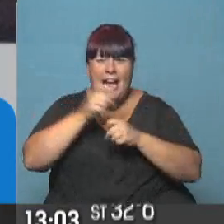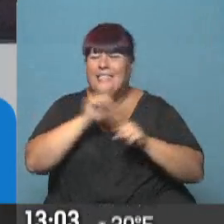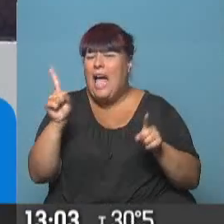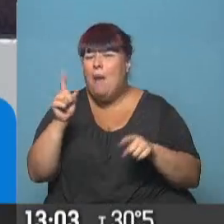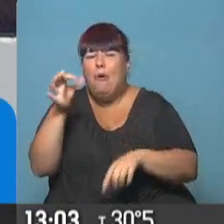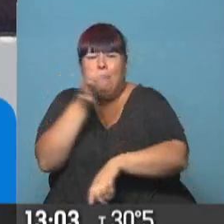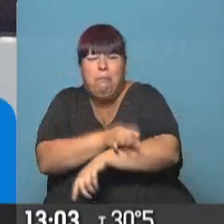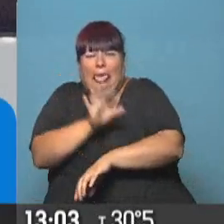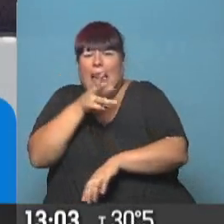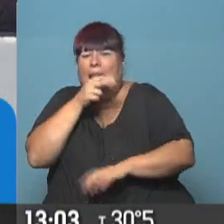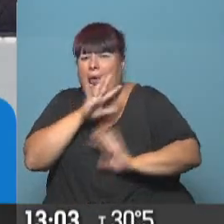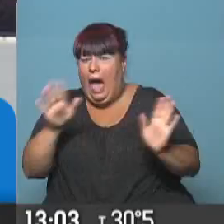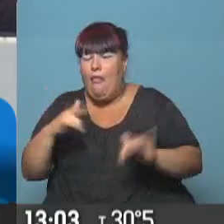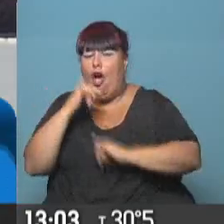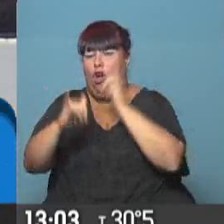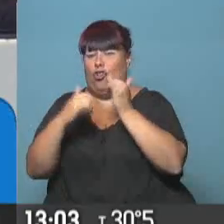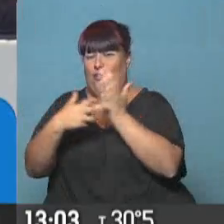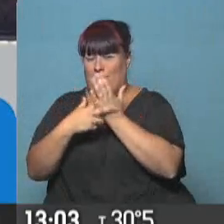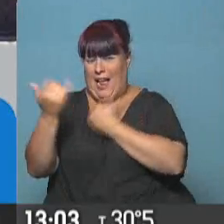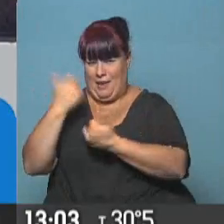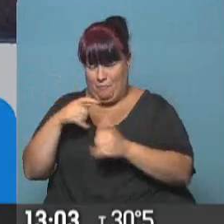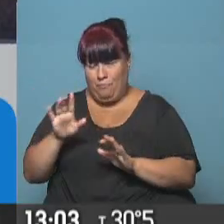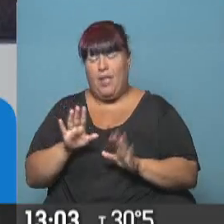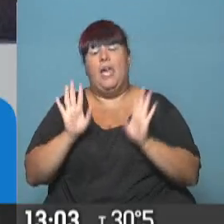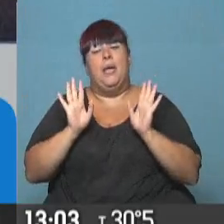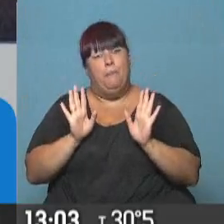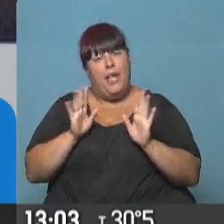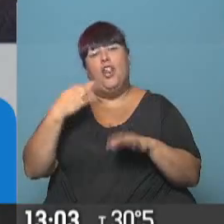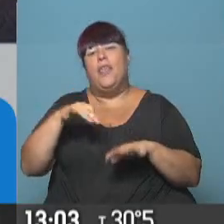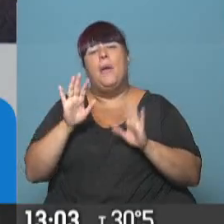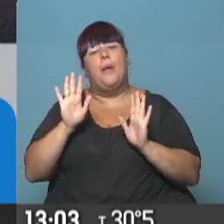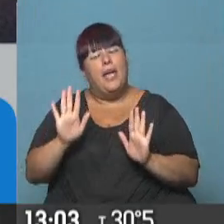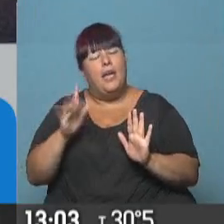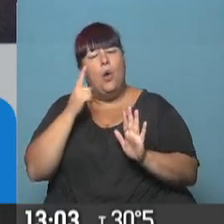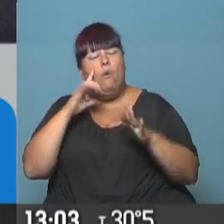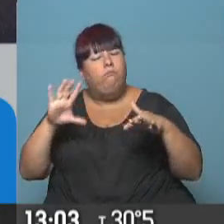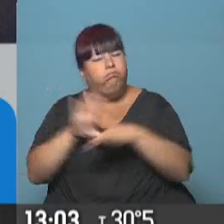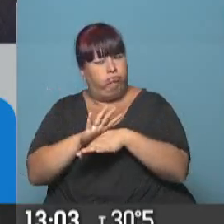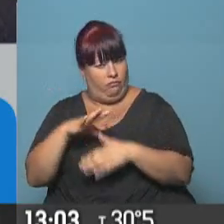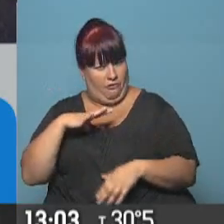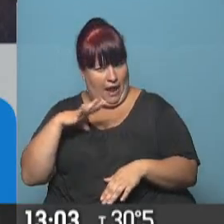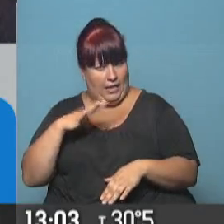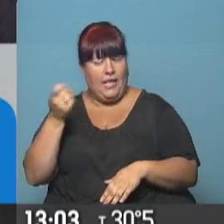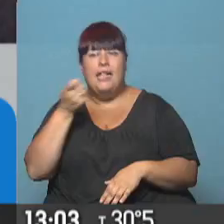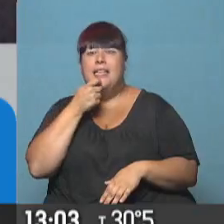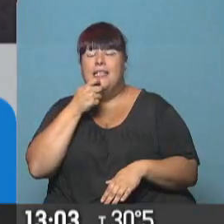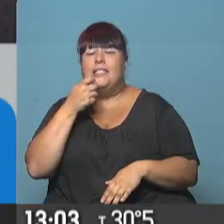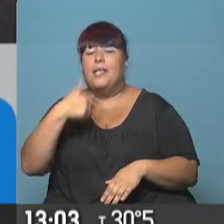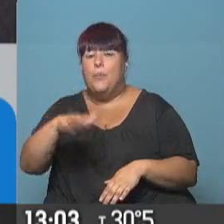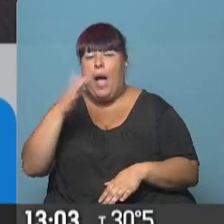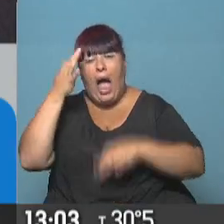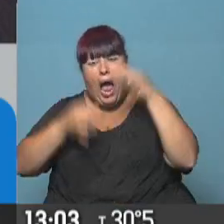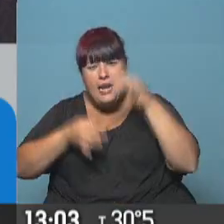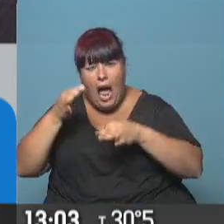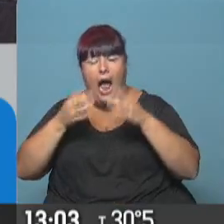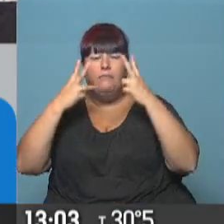un hematoma, nos explicaron en la Fiscalía General. Pero sí van a tener que ser muy precisos a la hora de realizar